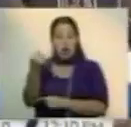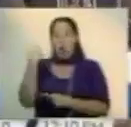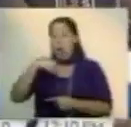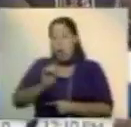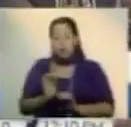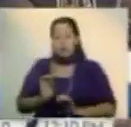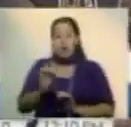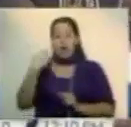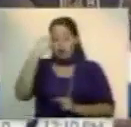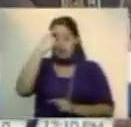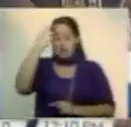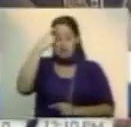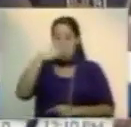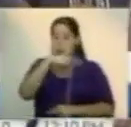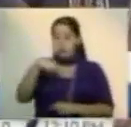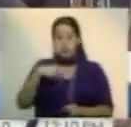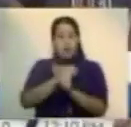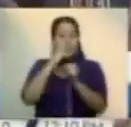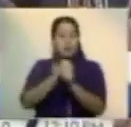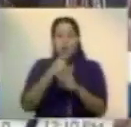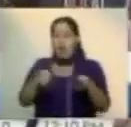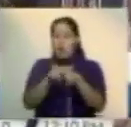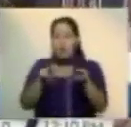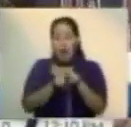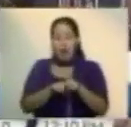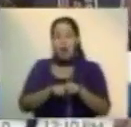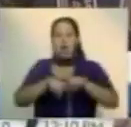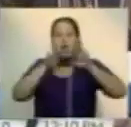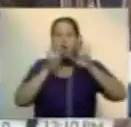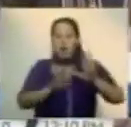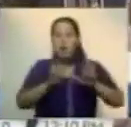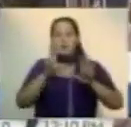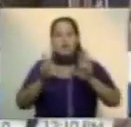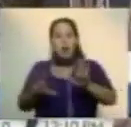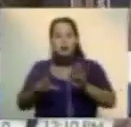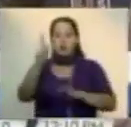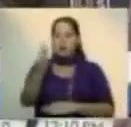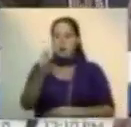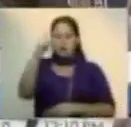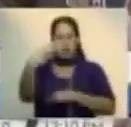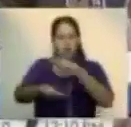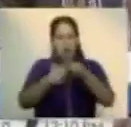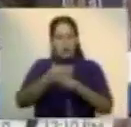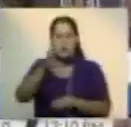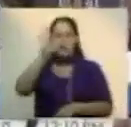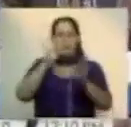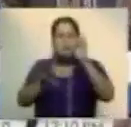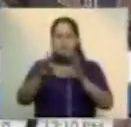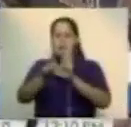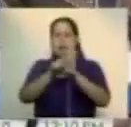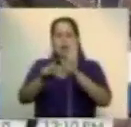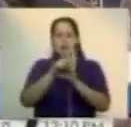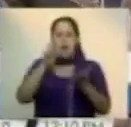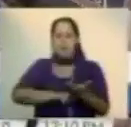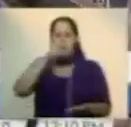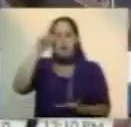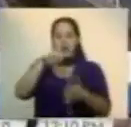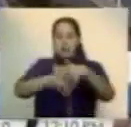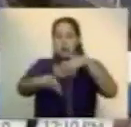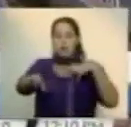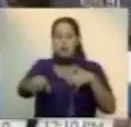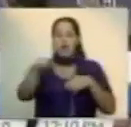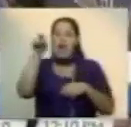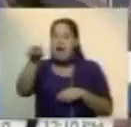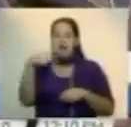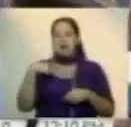único que sé es que nosotros vamos a hacer nuestro trabajo. Tenemos 98 diputados para instalar la asamblea, para legislar, para aprobar por mayoría, y a